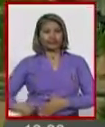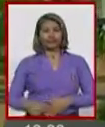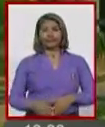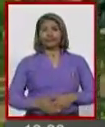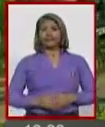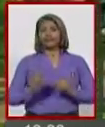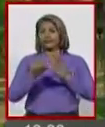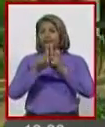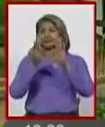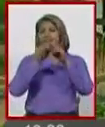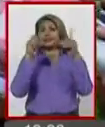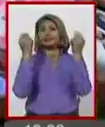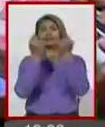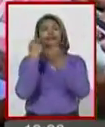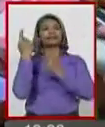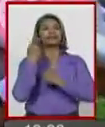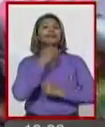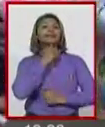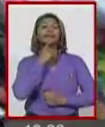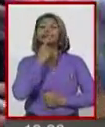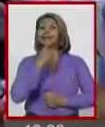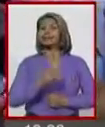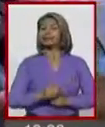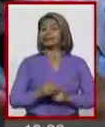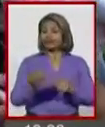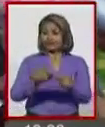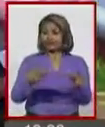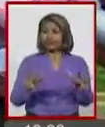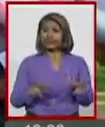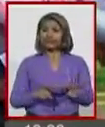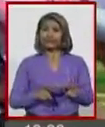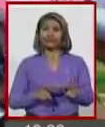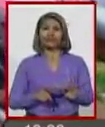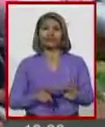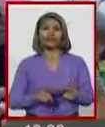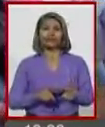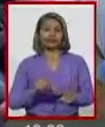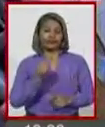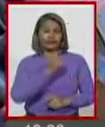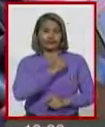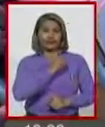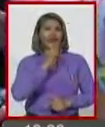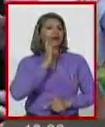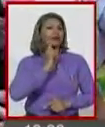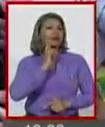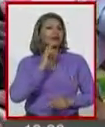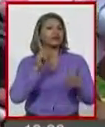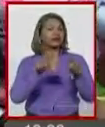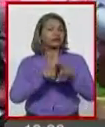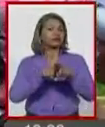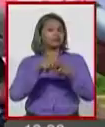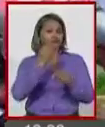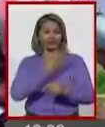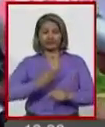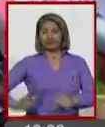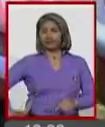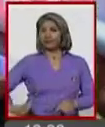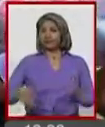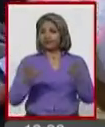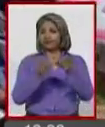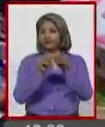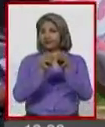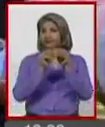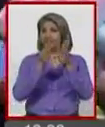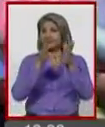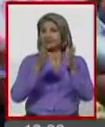Asamblea Legislativa Departamental. Seguramente será un espacio en el que el gobernador y mi persona también como presidente de la